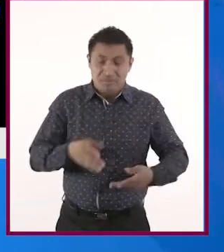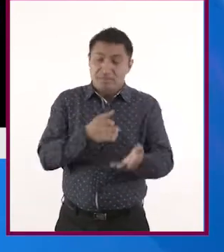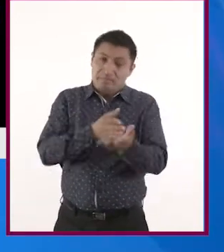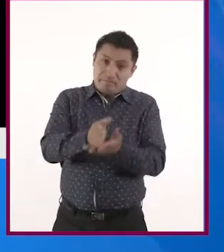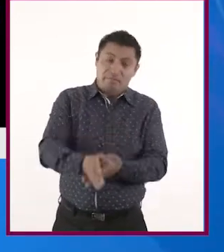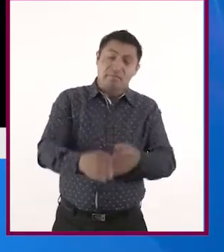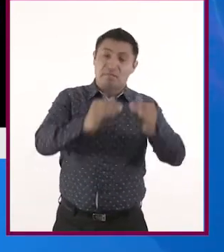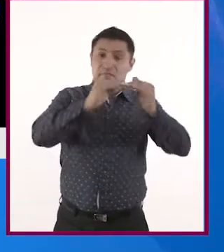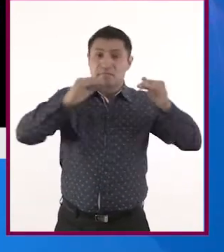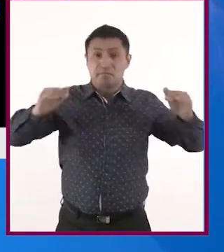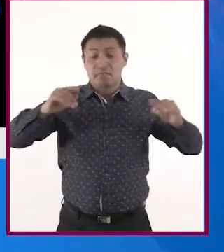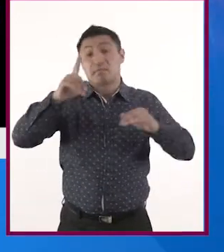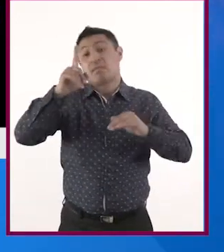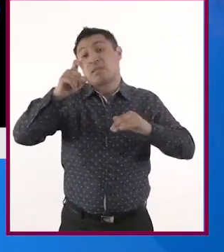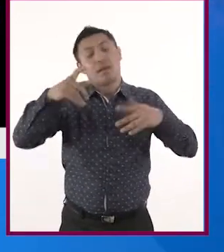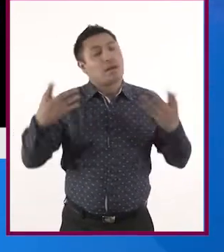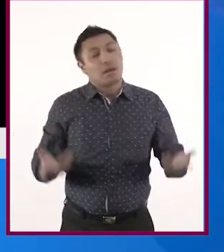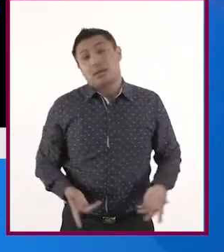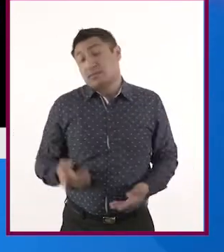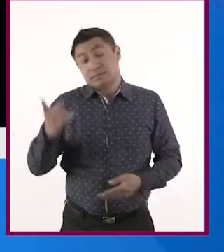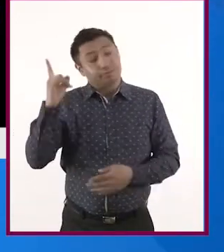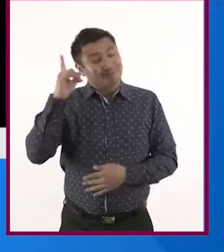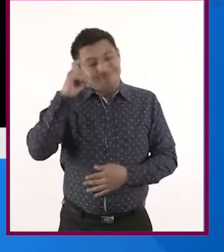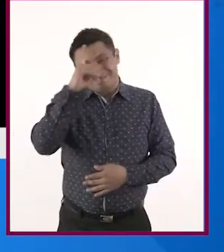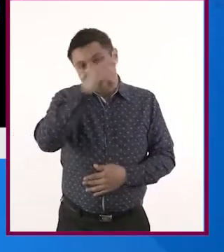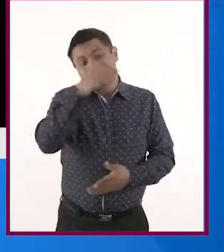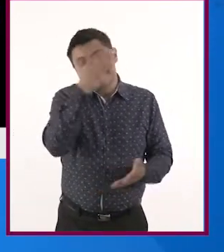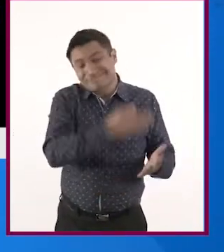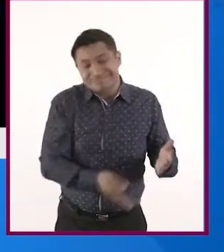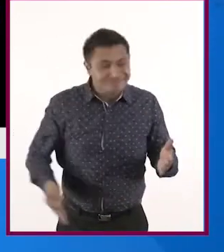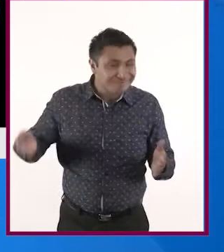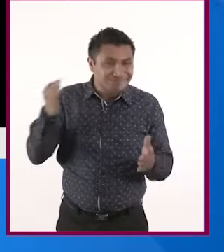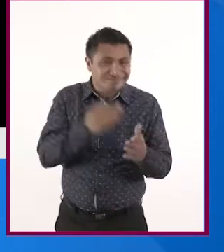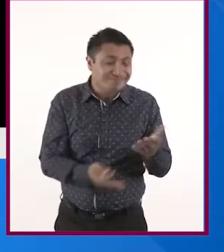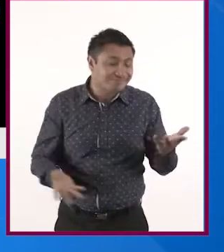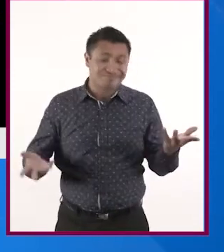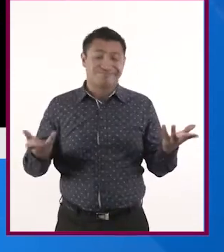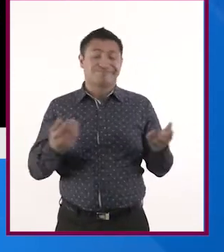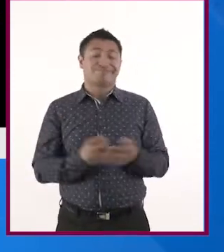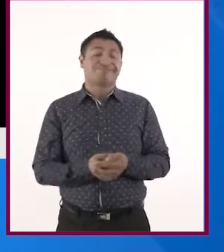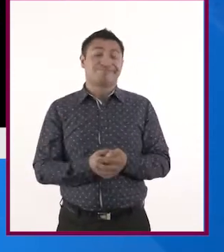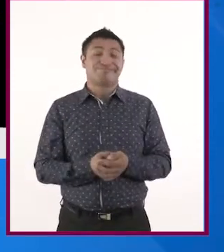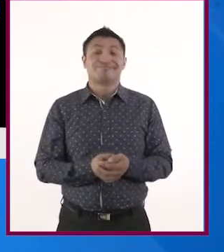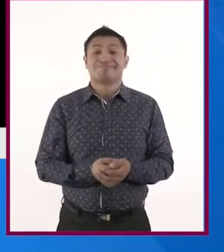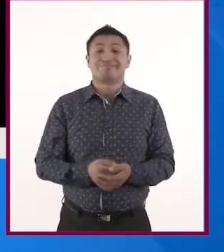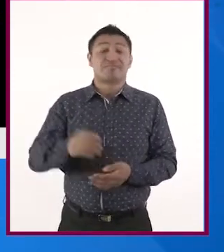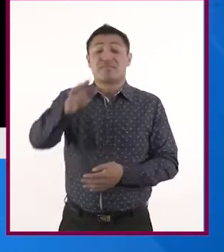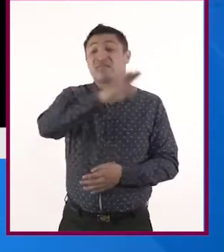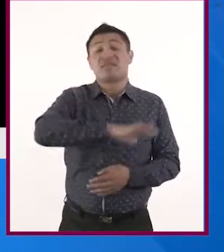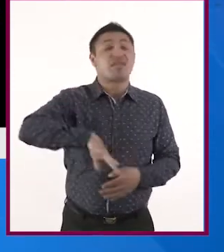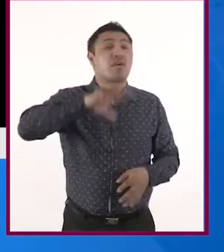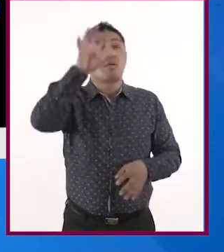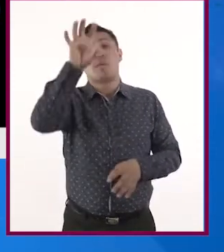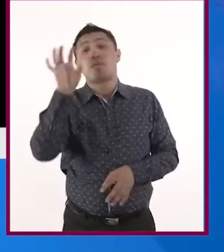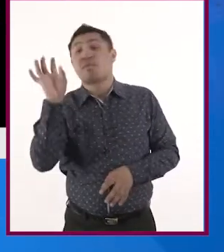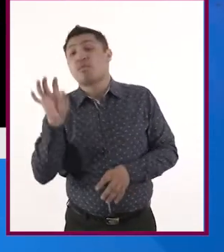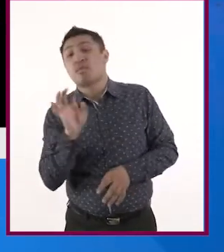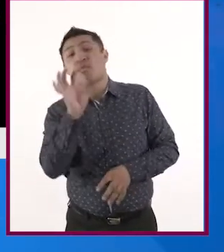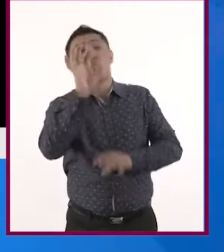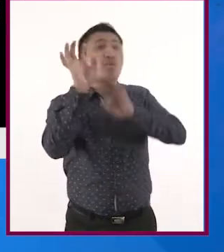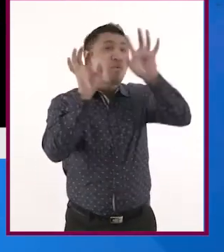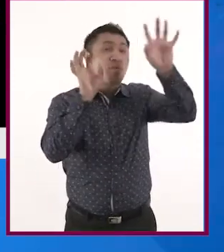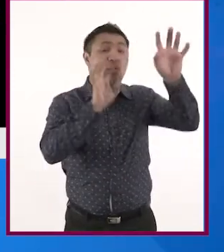acceso equitativo e igual en términos de agua. No todas las regiones del país